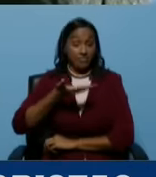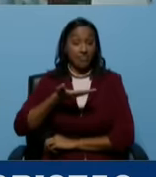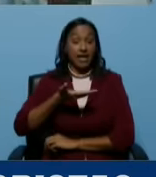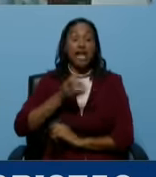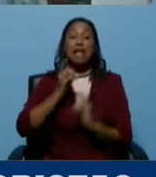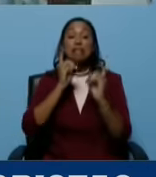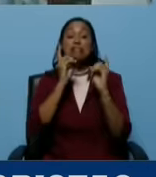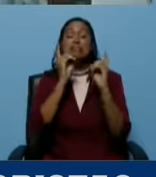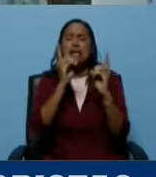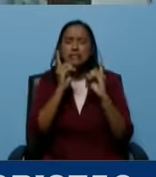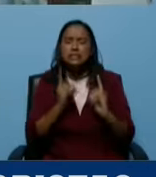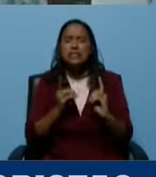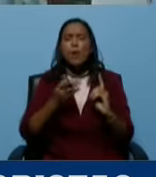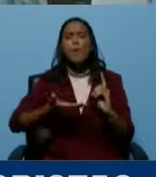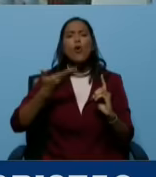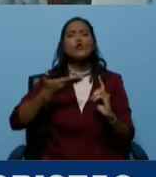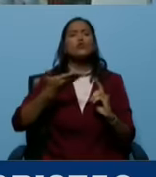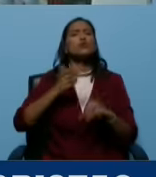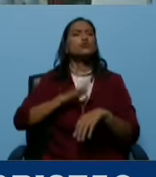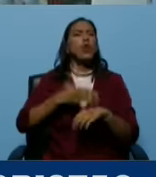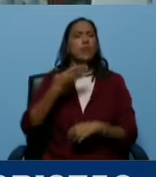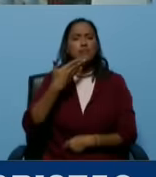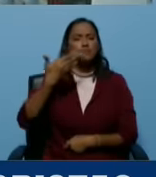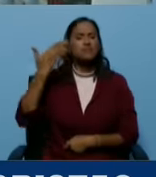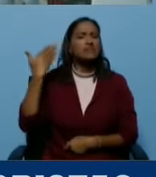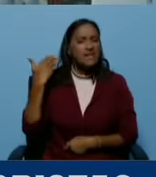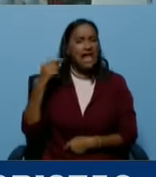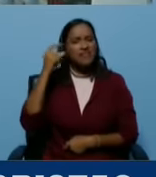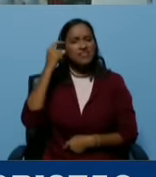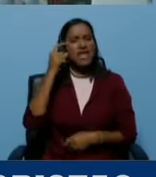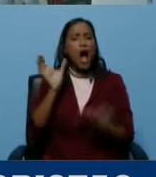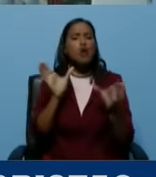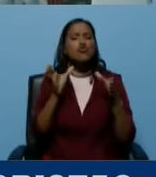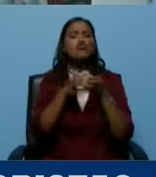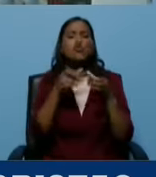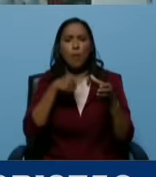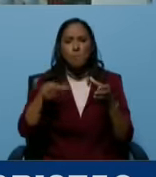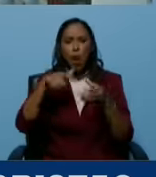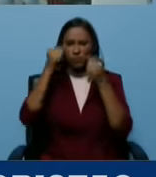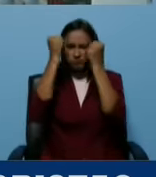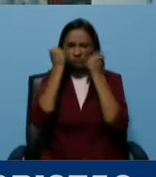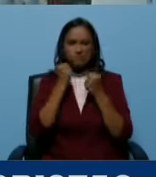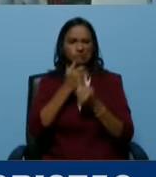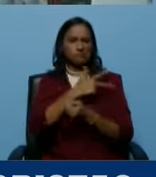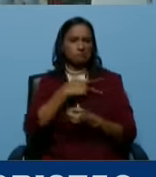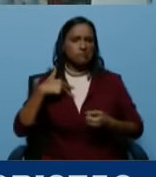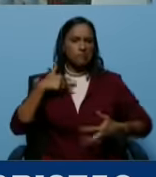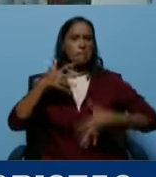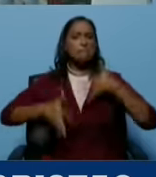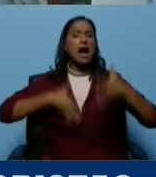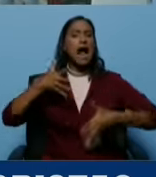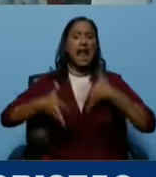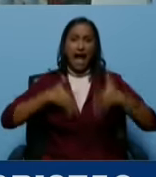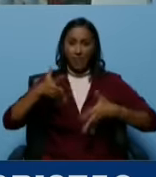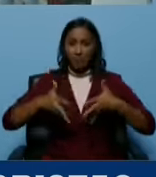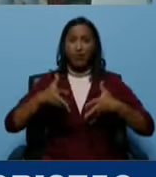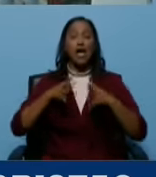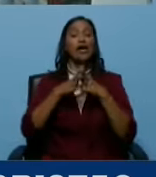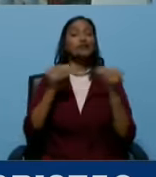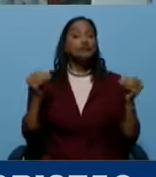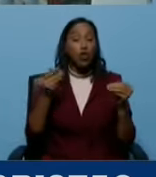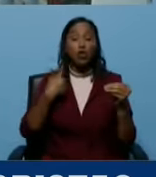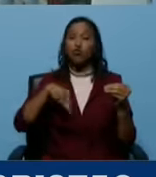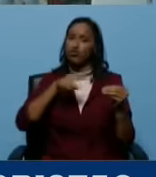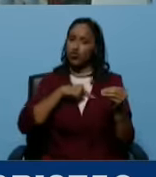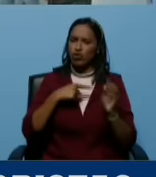decisivo, de lo que fue el saldo y la acción de estos grupos terroristas. Vuelvo y repito, y en todos los foros lo vamos